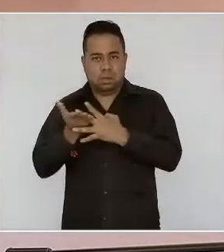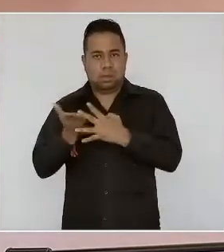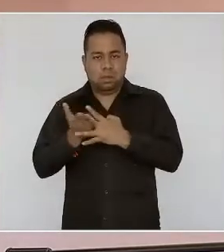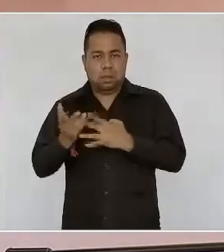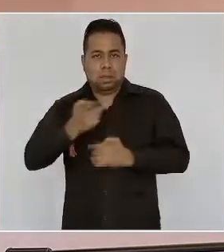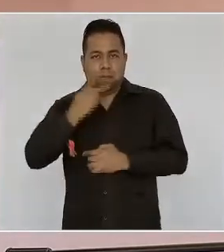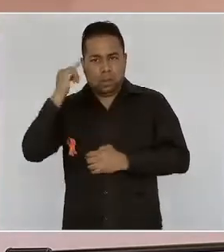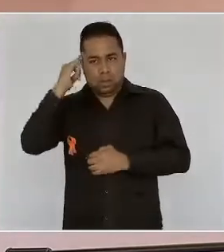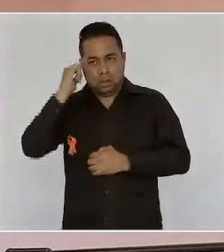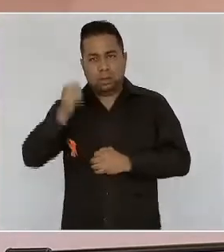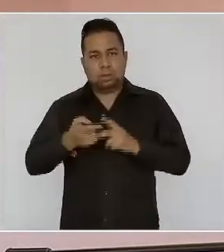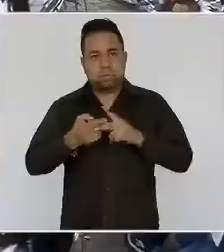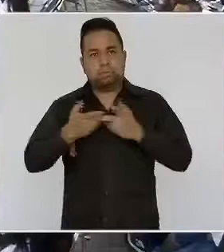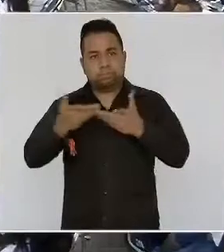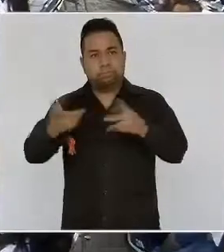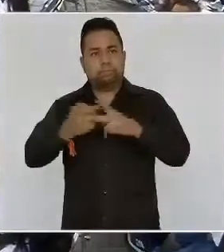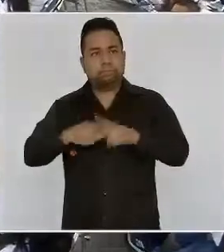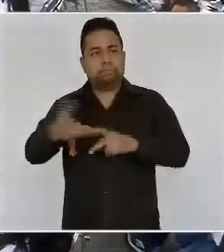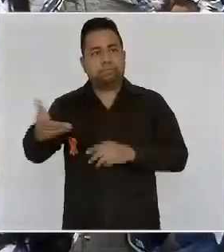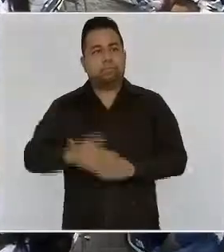media. Adelante, Nehemías.